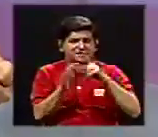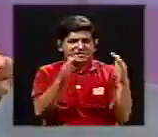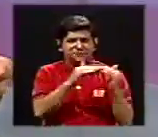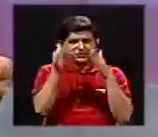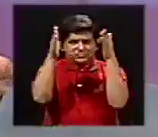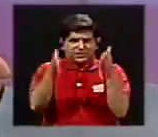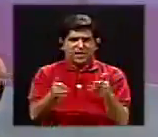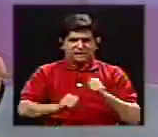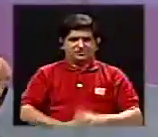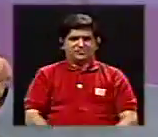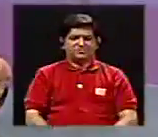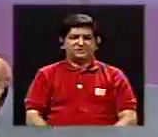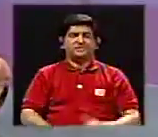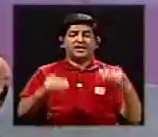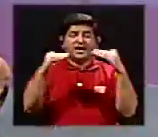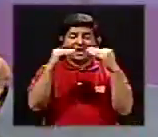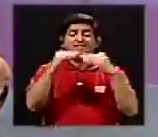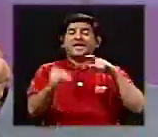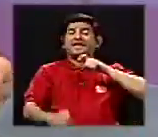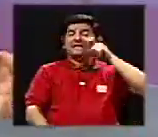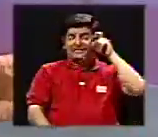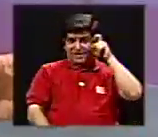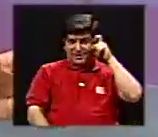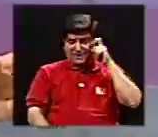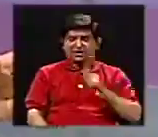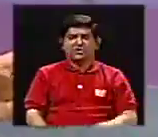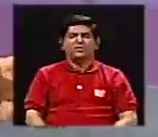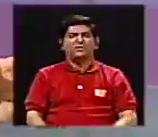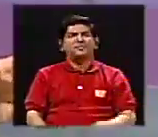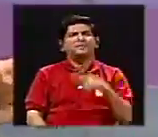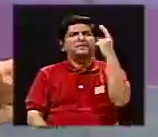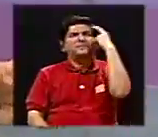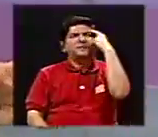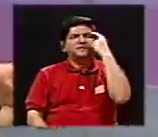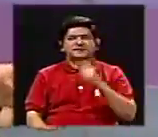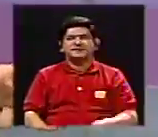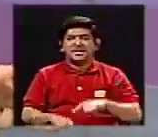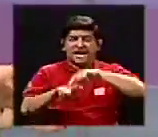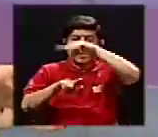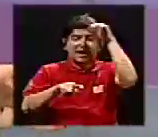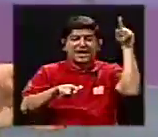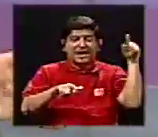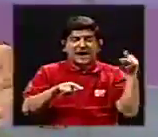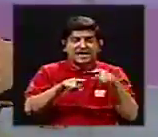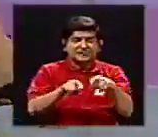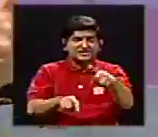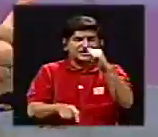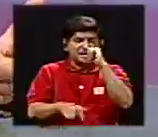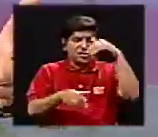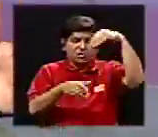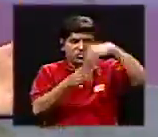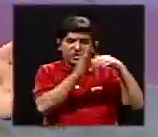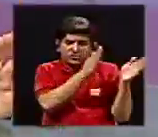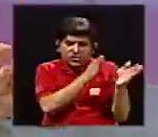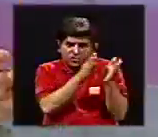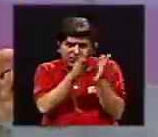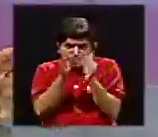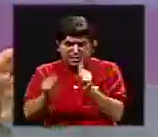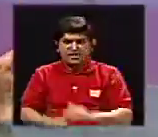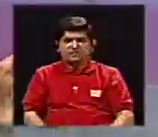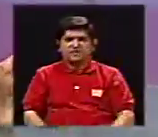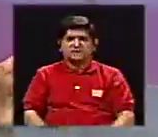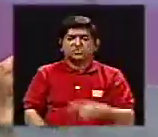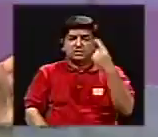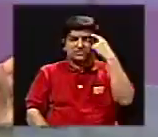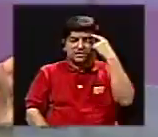ciudadana, el de equidad de género, el considerar el ciclo hidrológico dentro de la planificación con